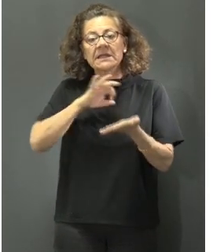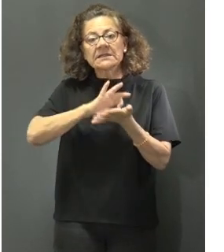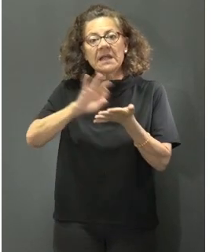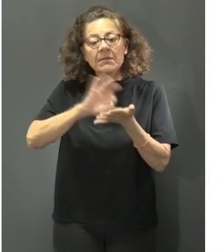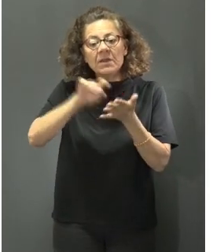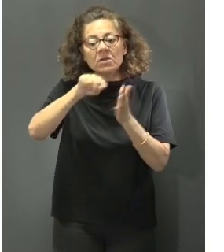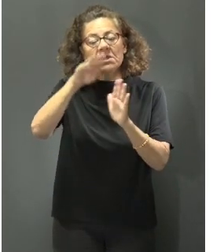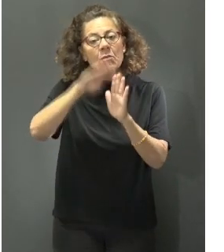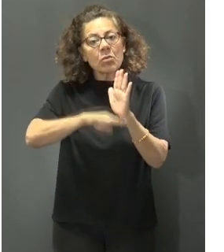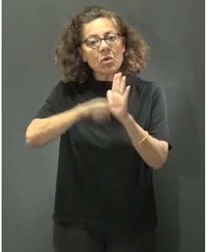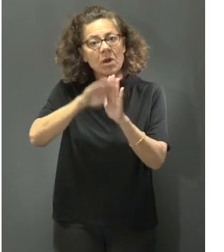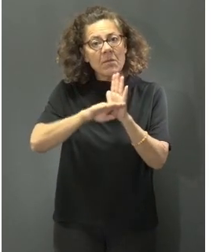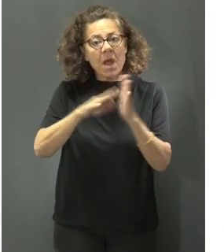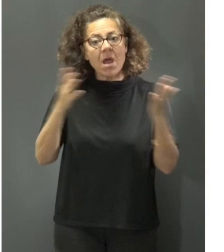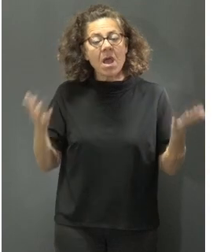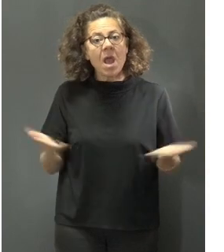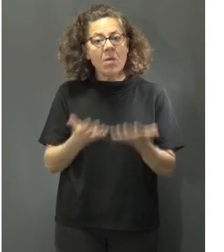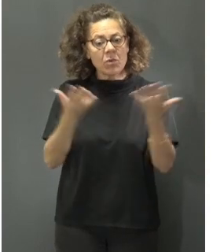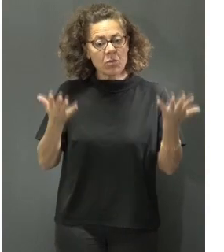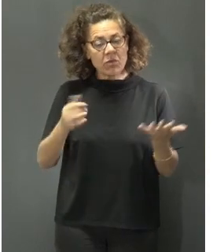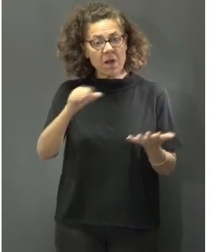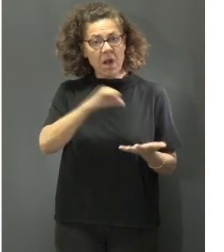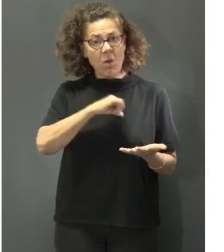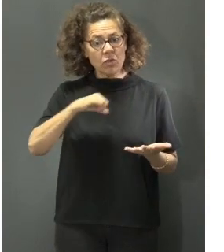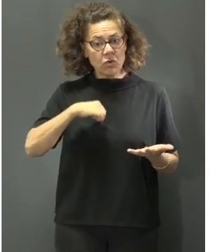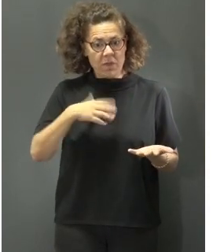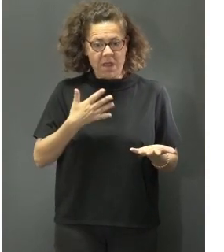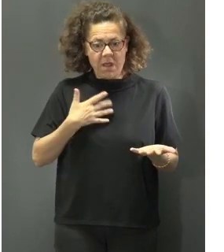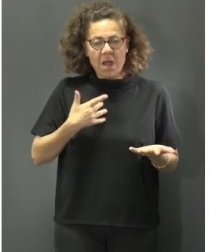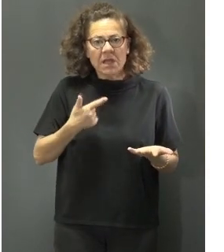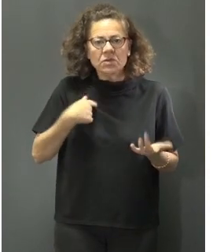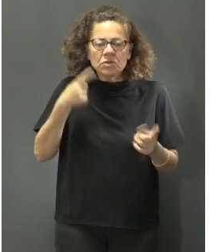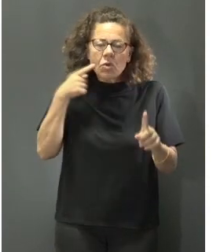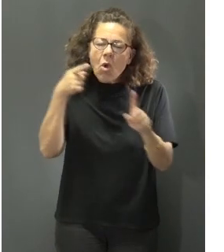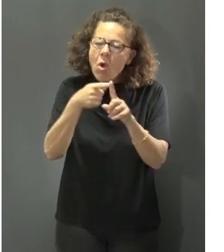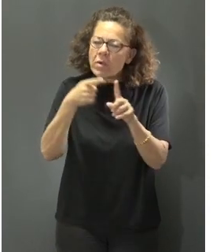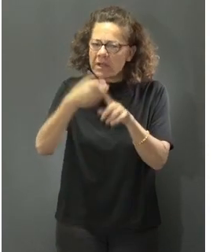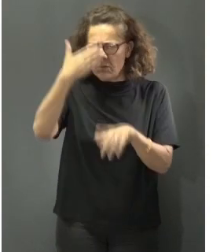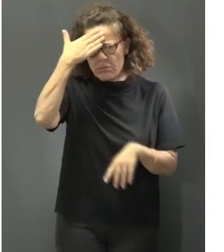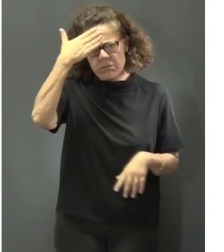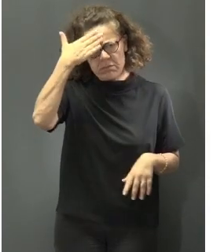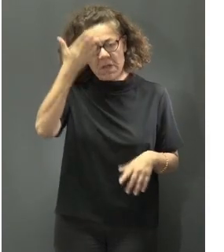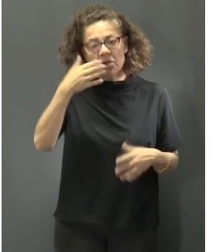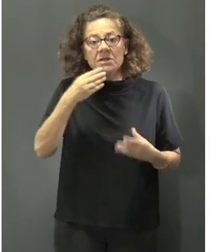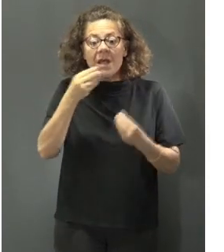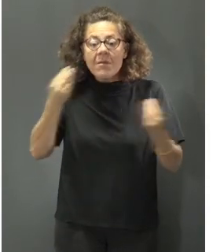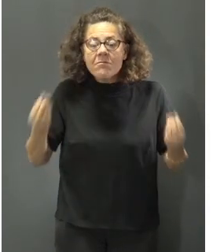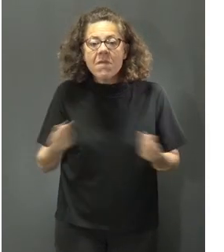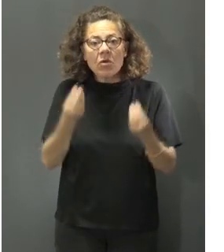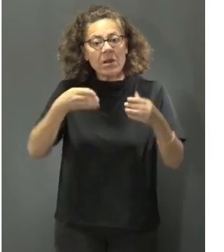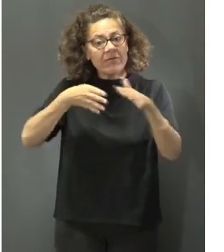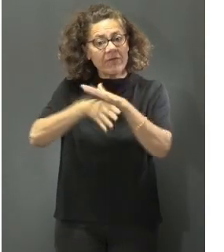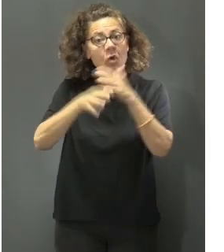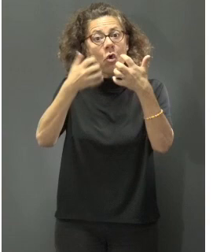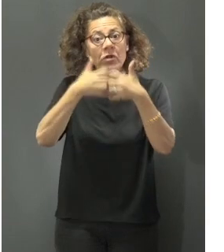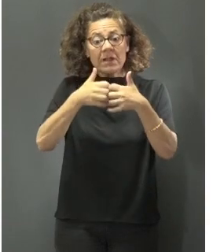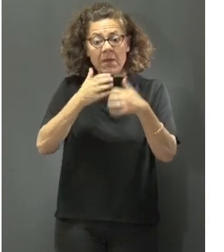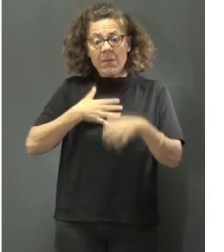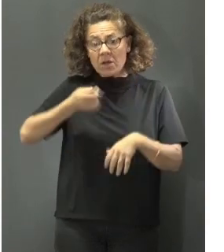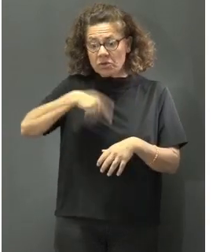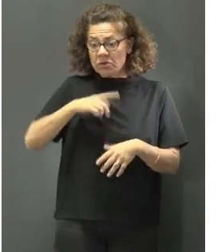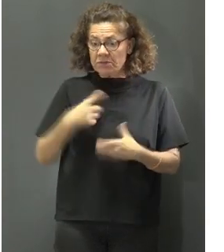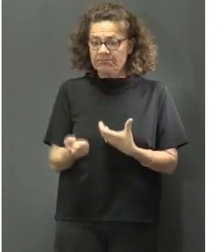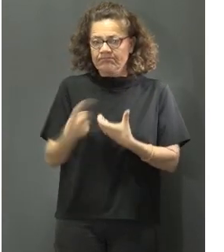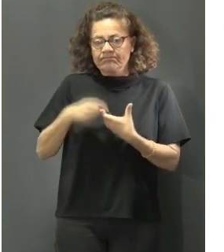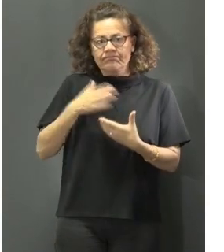ese programa y promocionar la autonomía personal, que es uno de nuestros objetivos principales. Entonces, mejorar todo lo que sea accesibilidad cognitiva para nosotros es parte